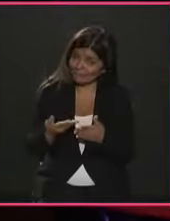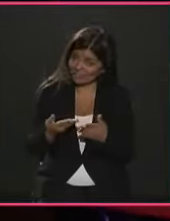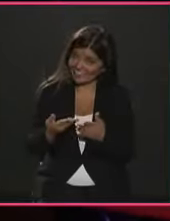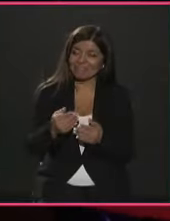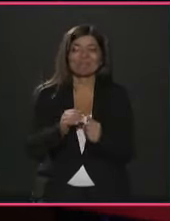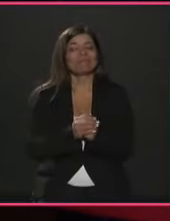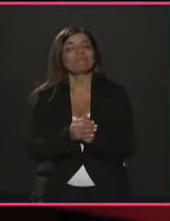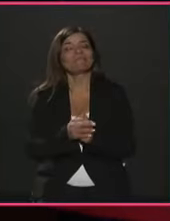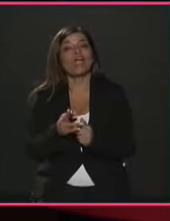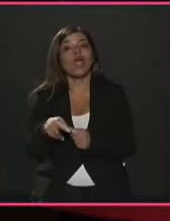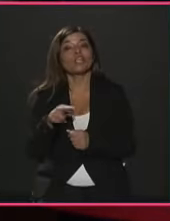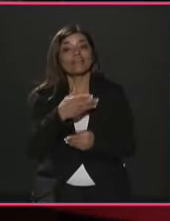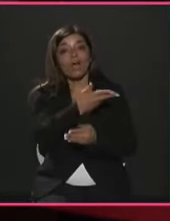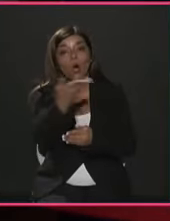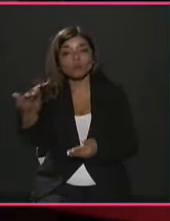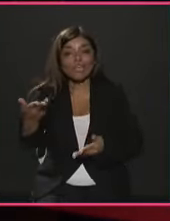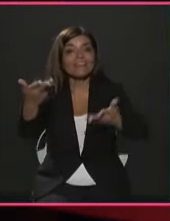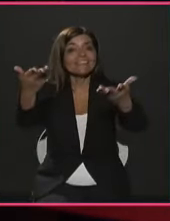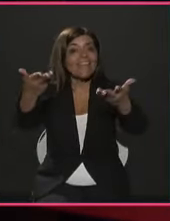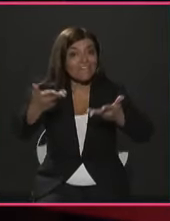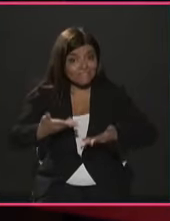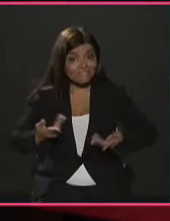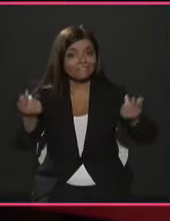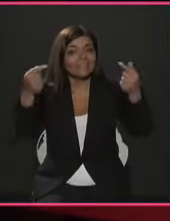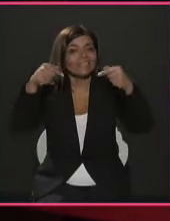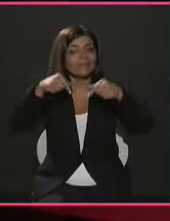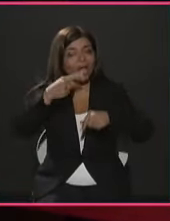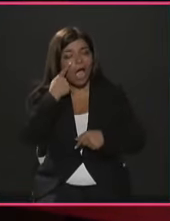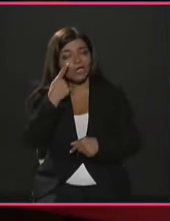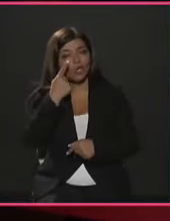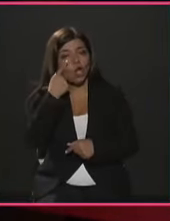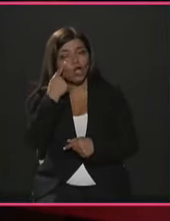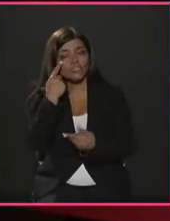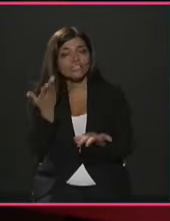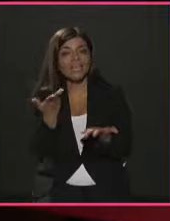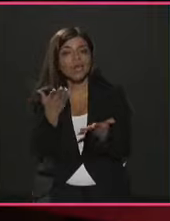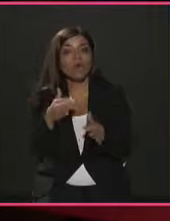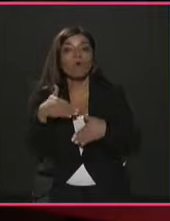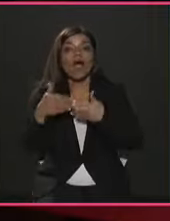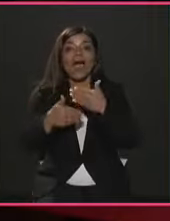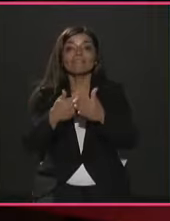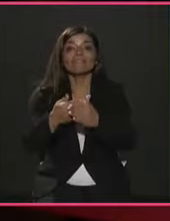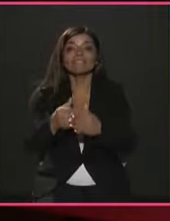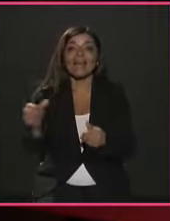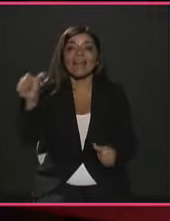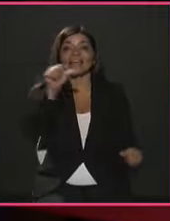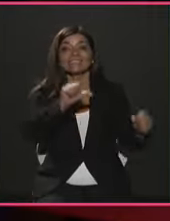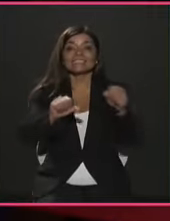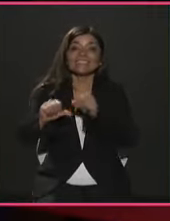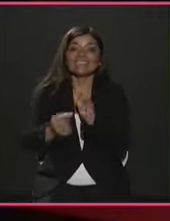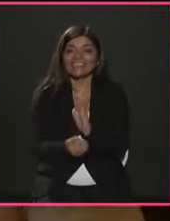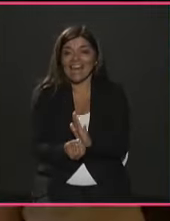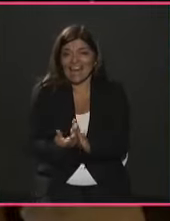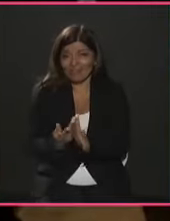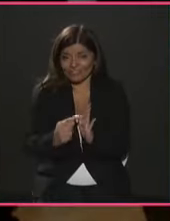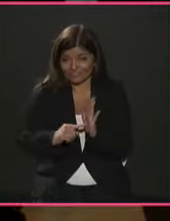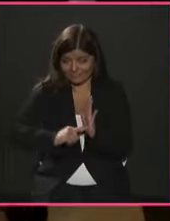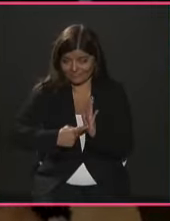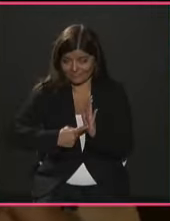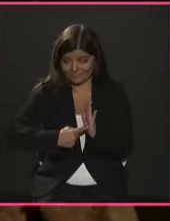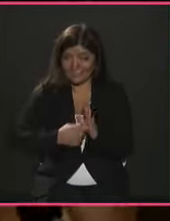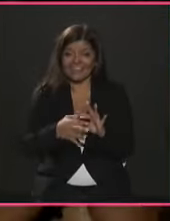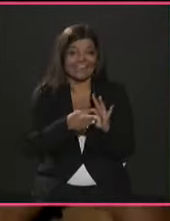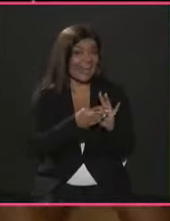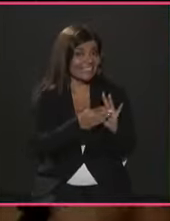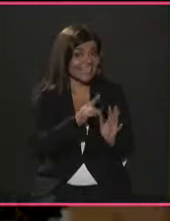per de nuevo la invitación abierta a todos para que vengan para que puedan conocer cómo está avanzando la ciencia de la innovación Muchas gracias gracias